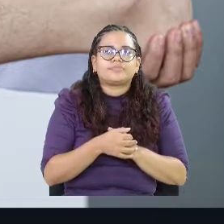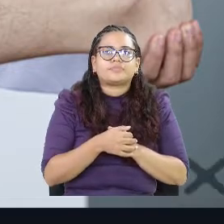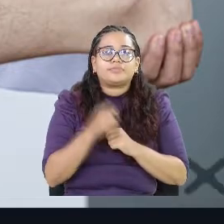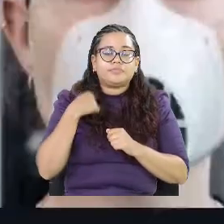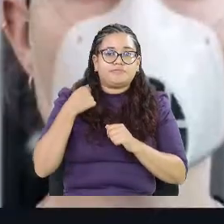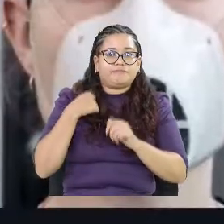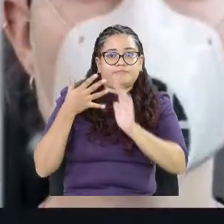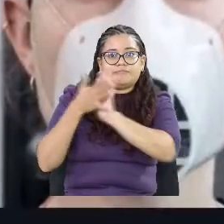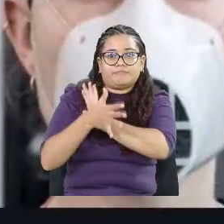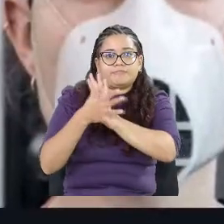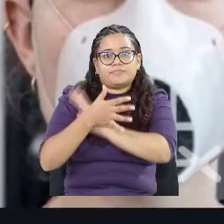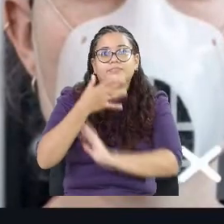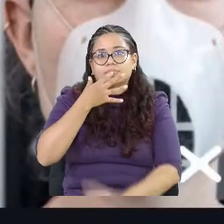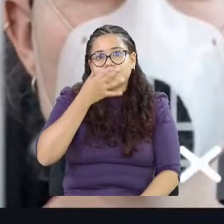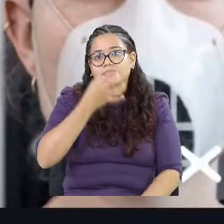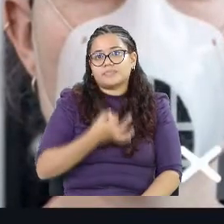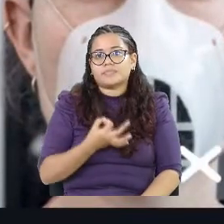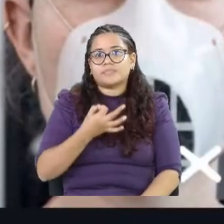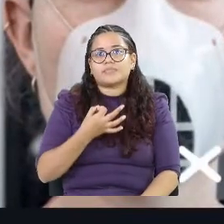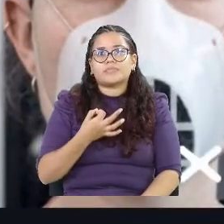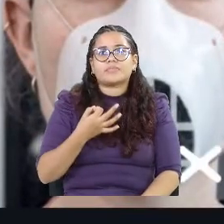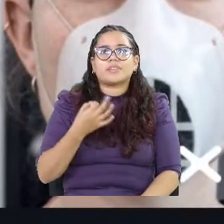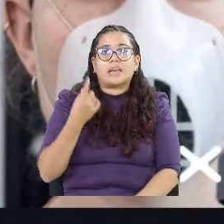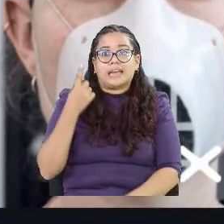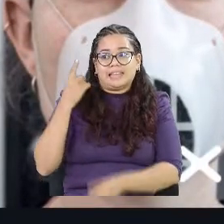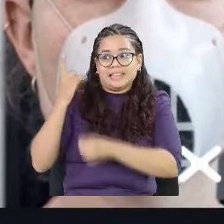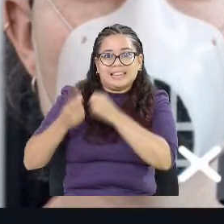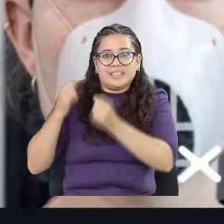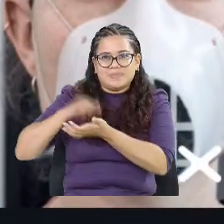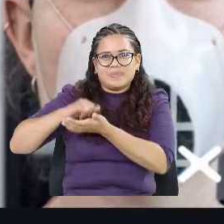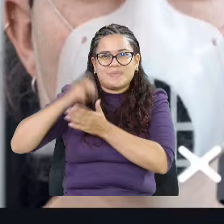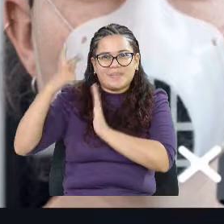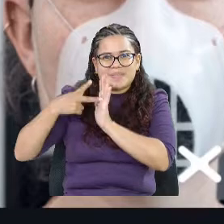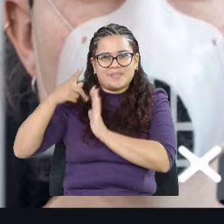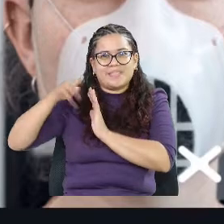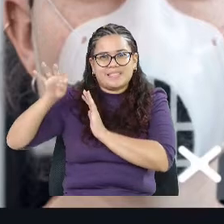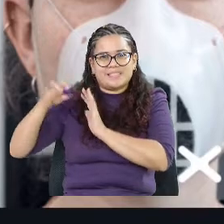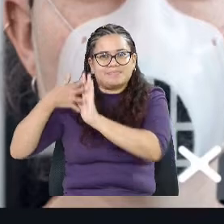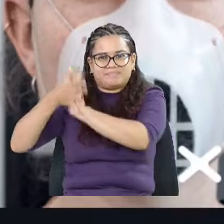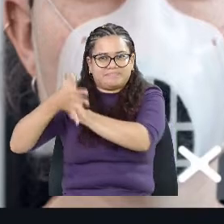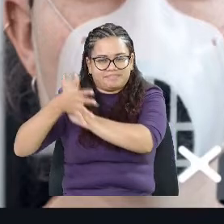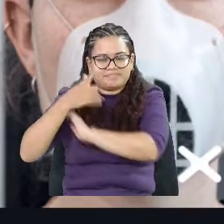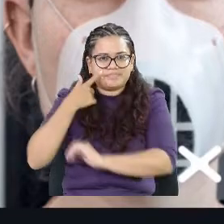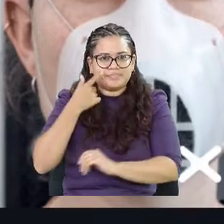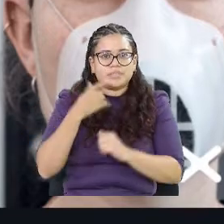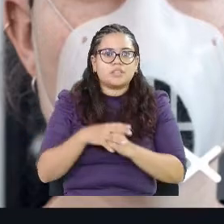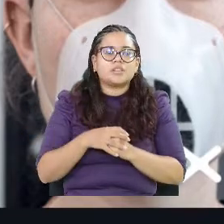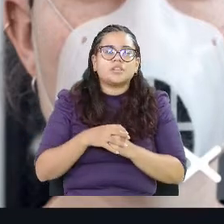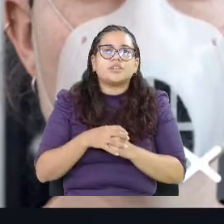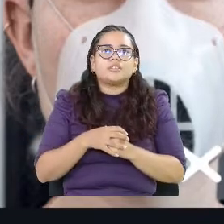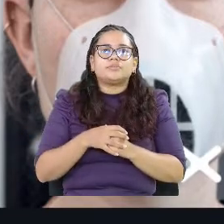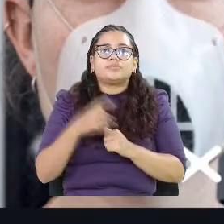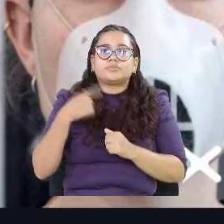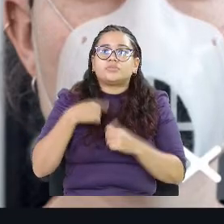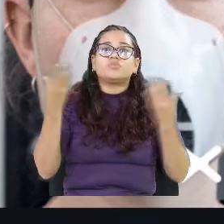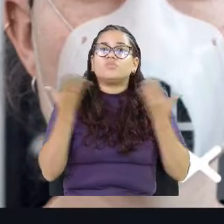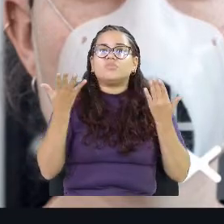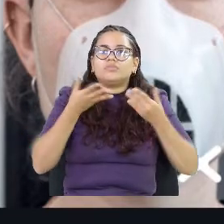contar una historia de lo que pasó en ese año. Yo resido en la ciudad de